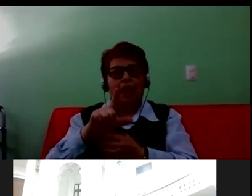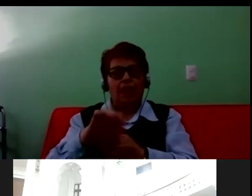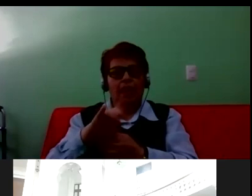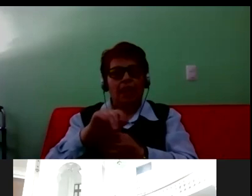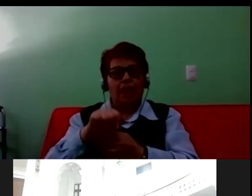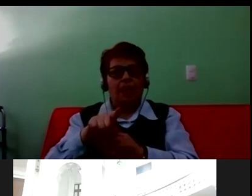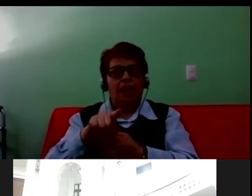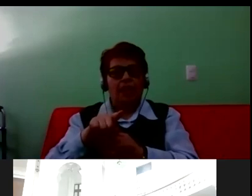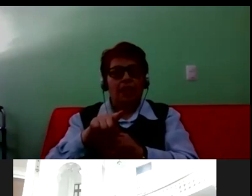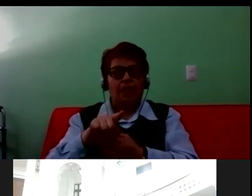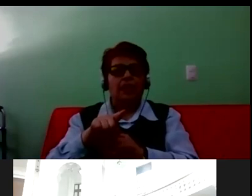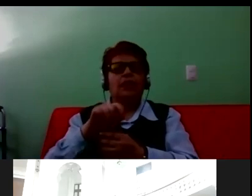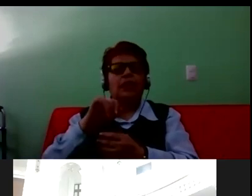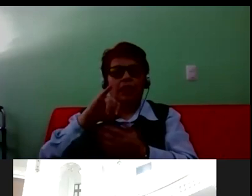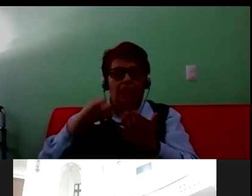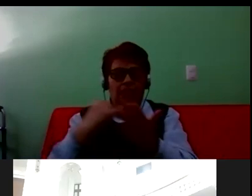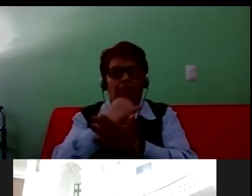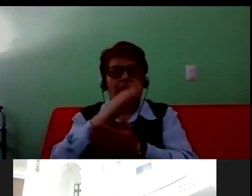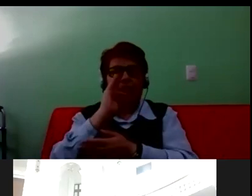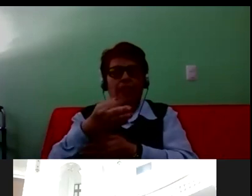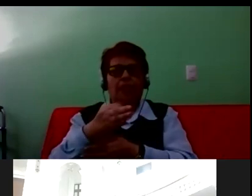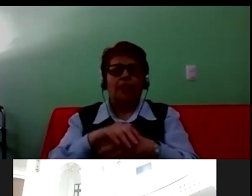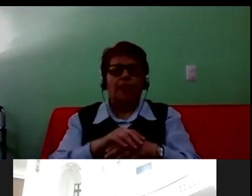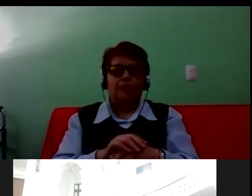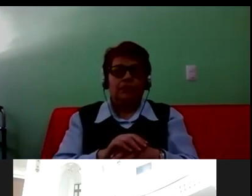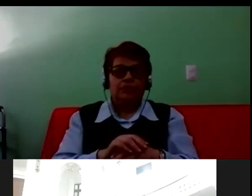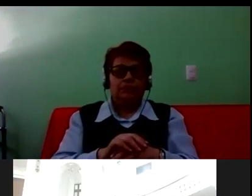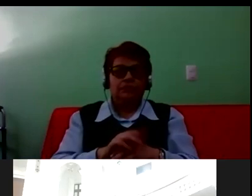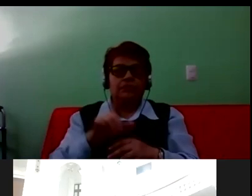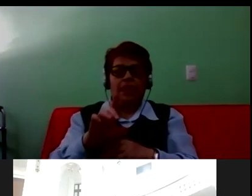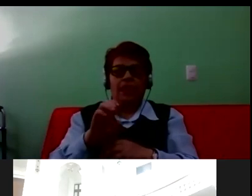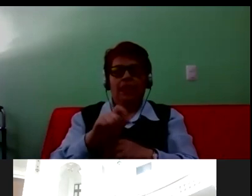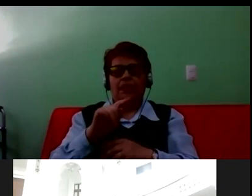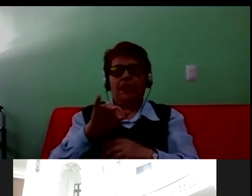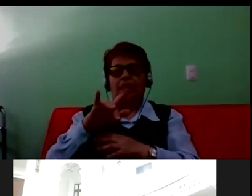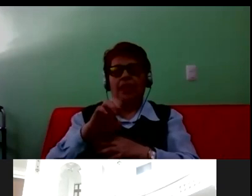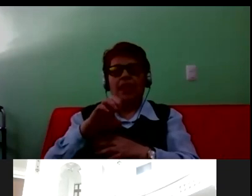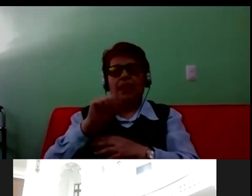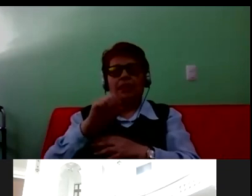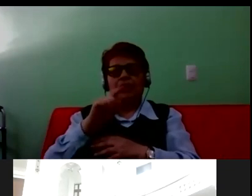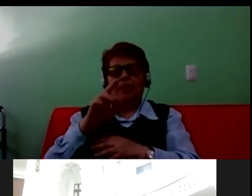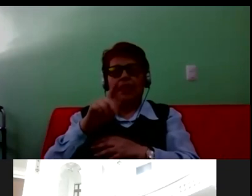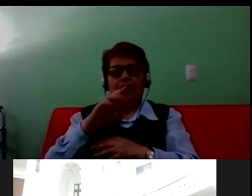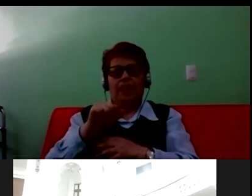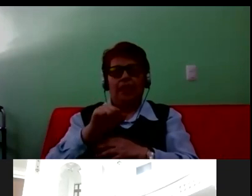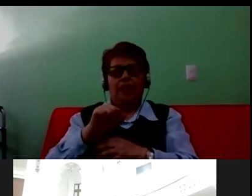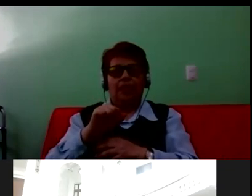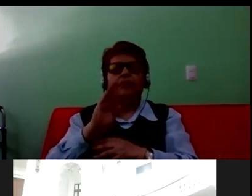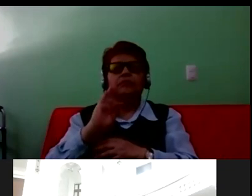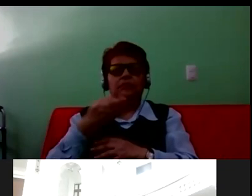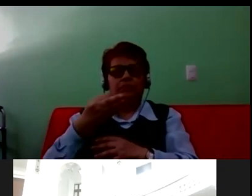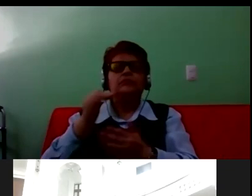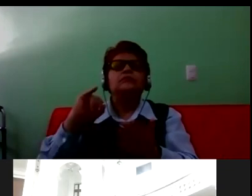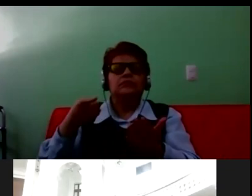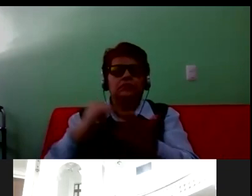Lilia Rosbach, a favor del dictamen. Diputada Leticia Estrada. Leticia Estrada, a favor